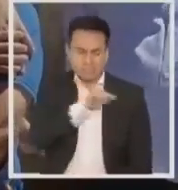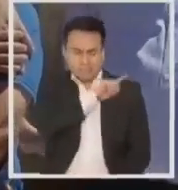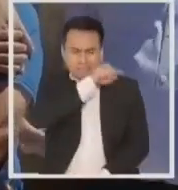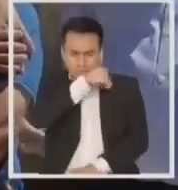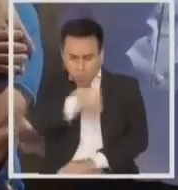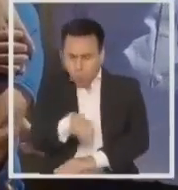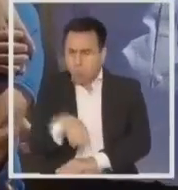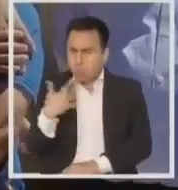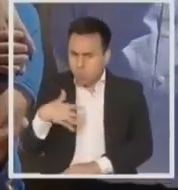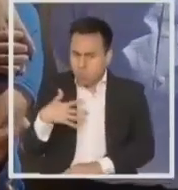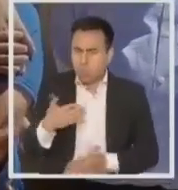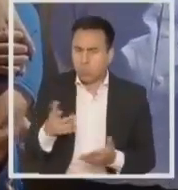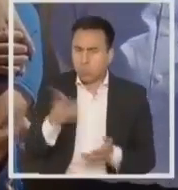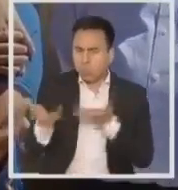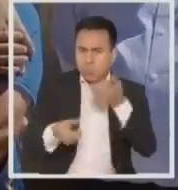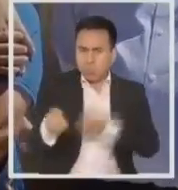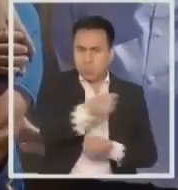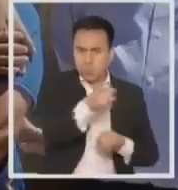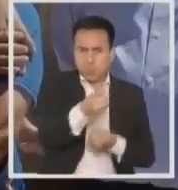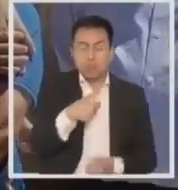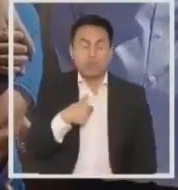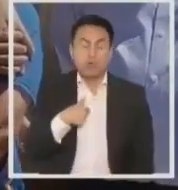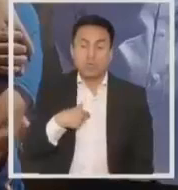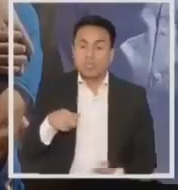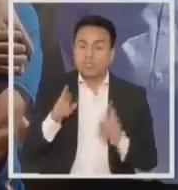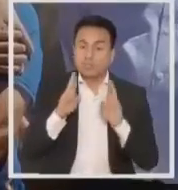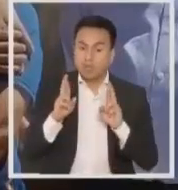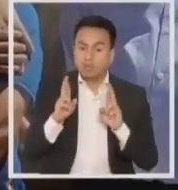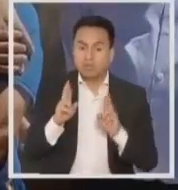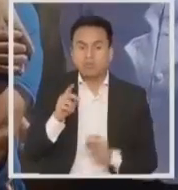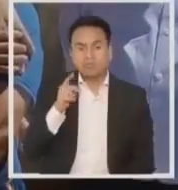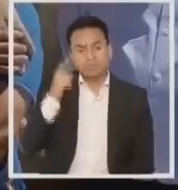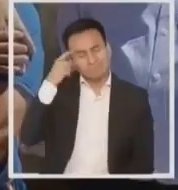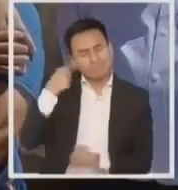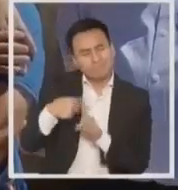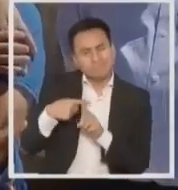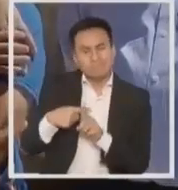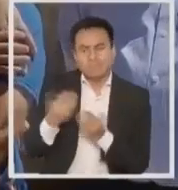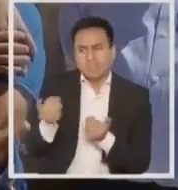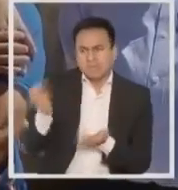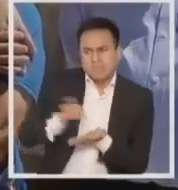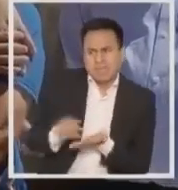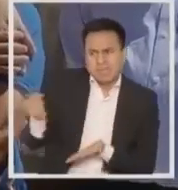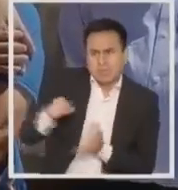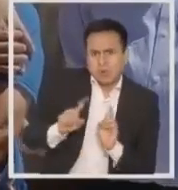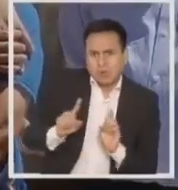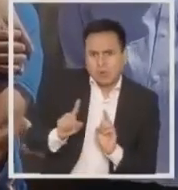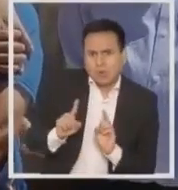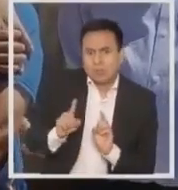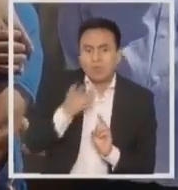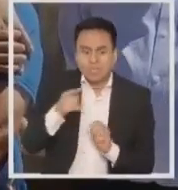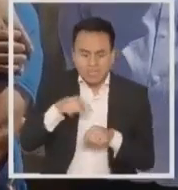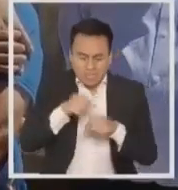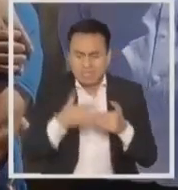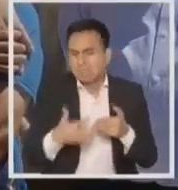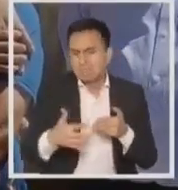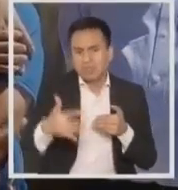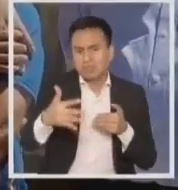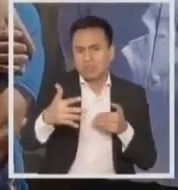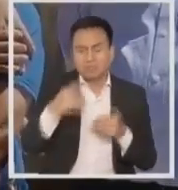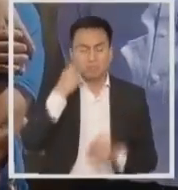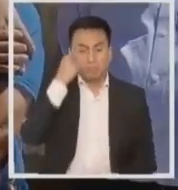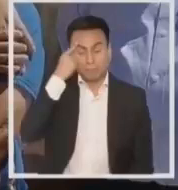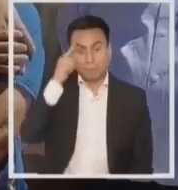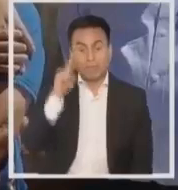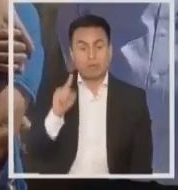incendio. Yo espero, tengo la esperanza de que no los necesitemos de nuevo en este periodo,